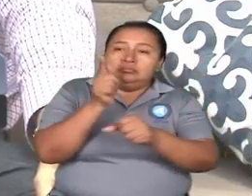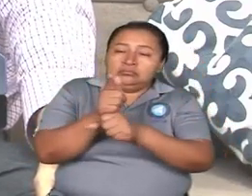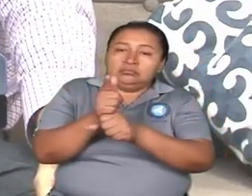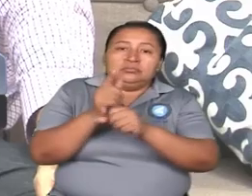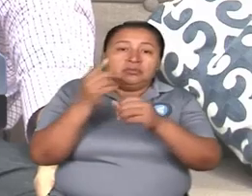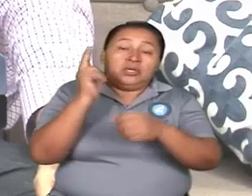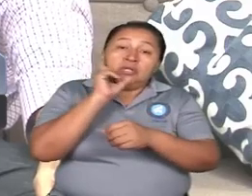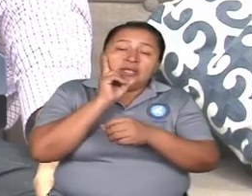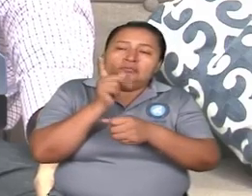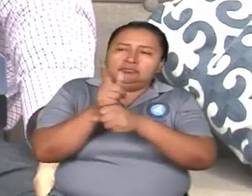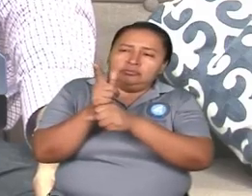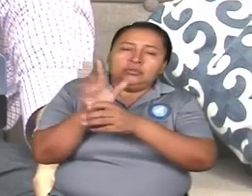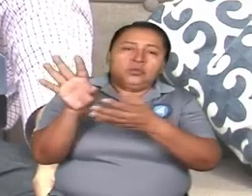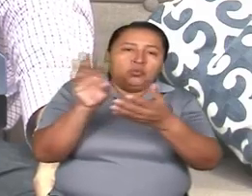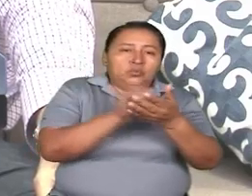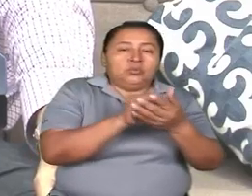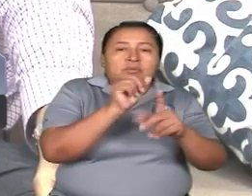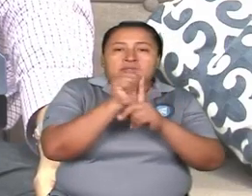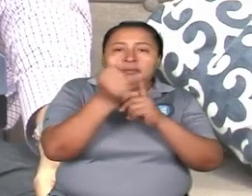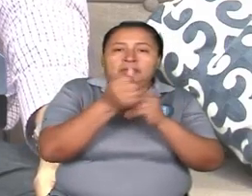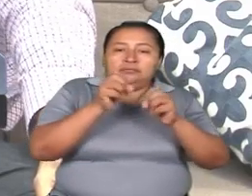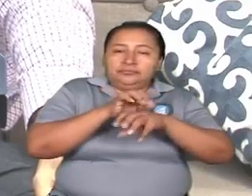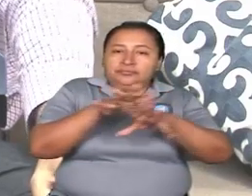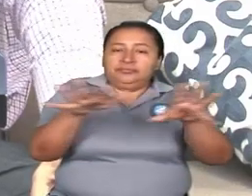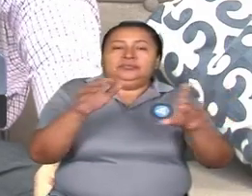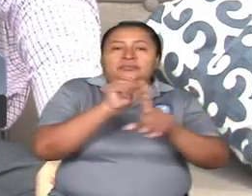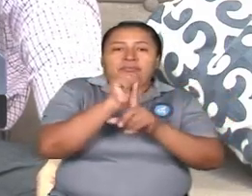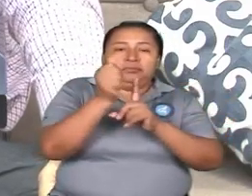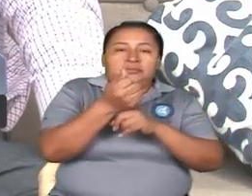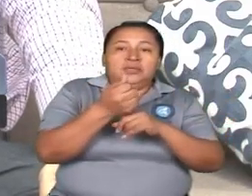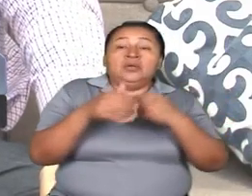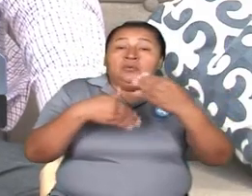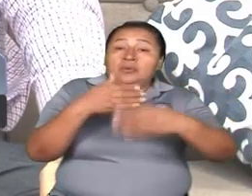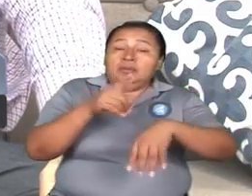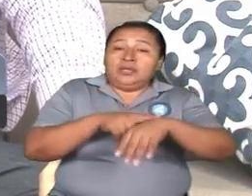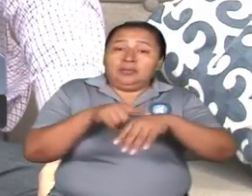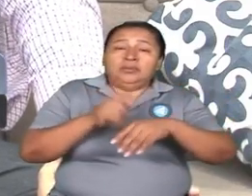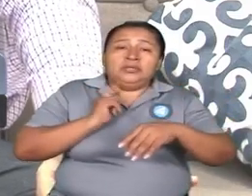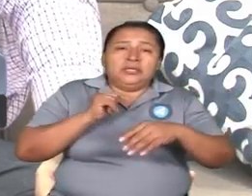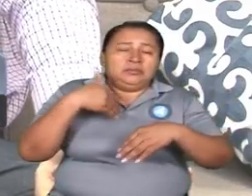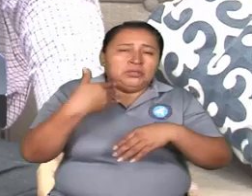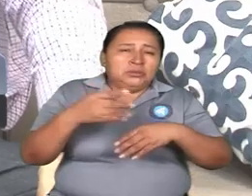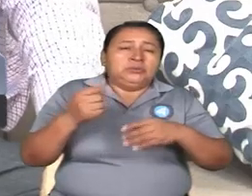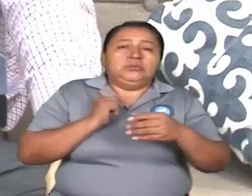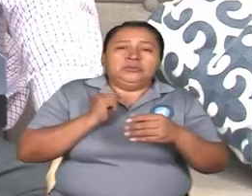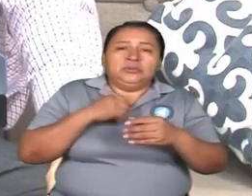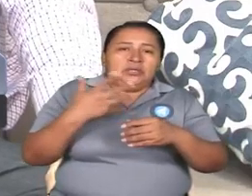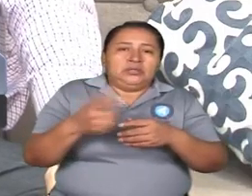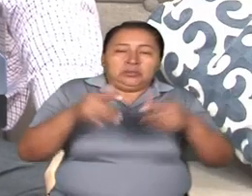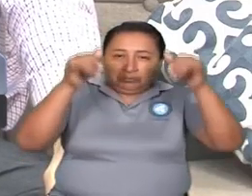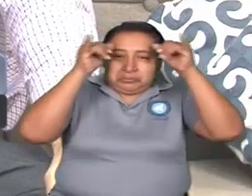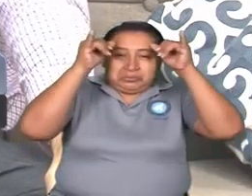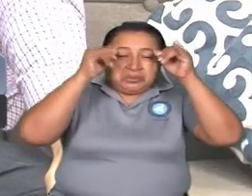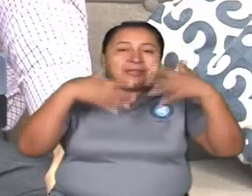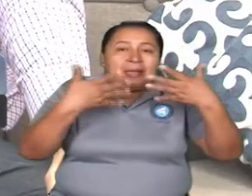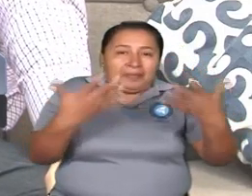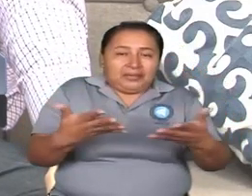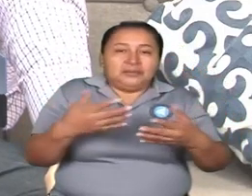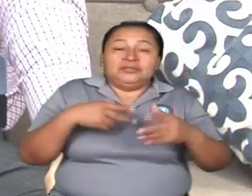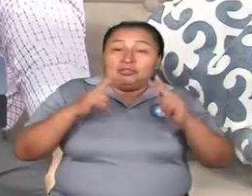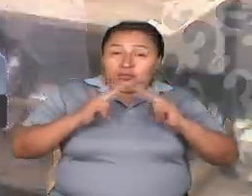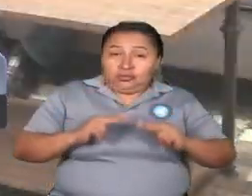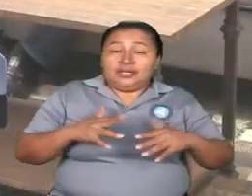a través de este convenio que firmó la Asamblea con el teatro. Incluso en un momento determinado tuvimos hasta las corridas de toro, ¿ya? De